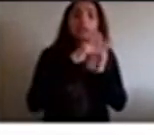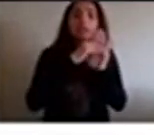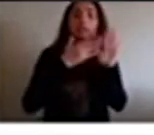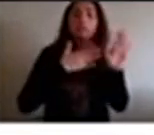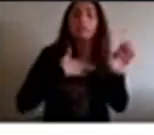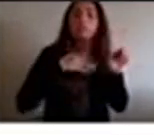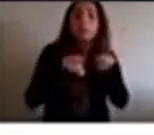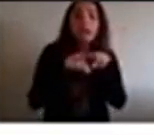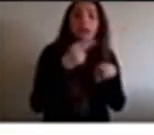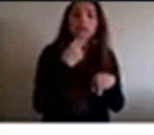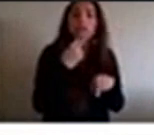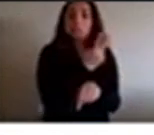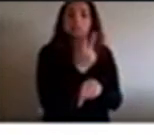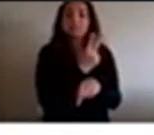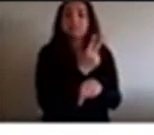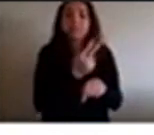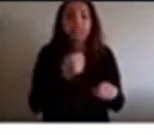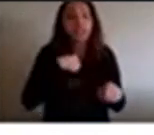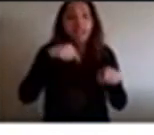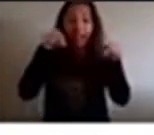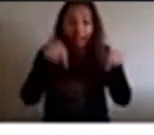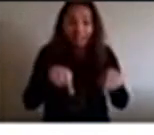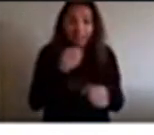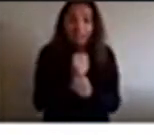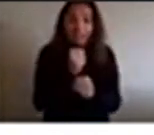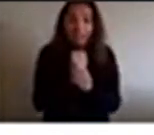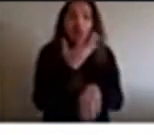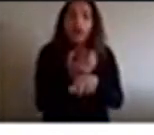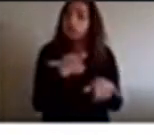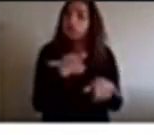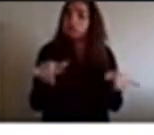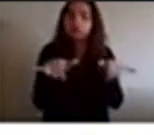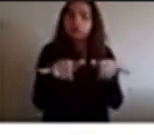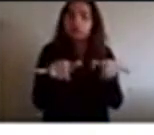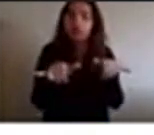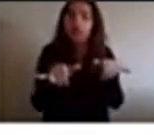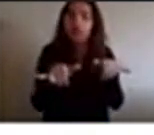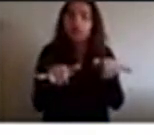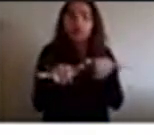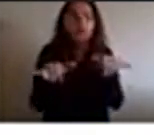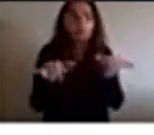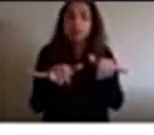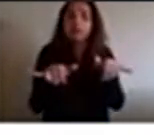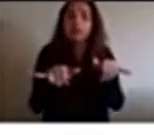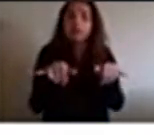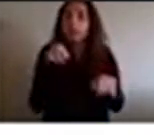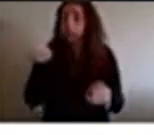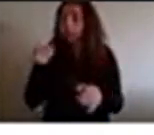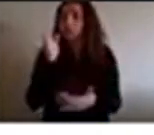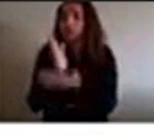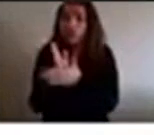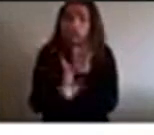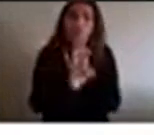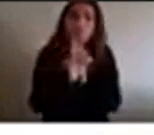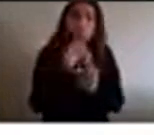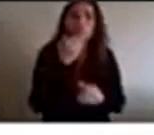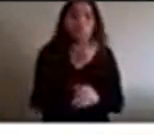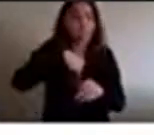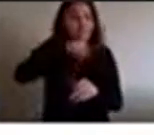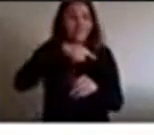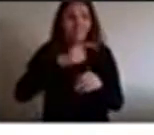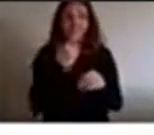tenemos igualdad de condiciones y pues todos tenemos que desarrollarnos, ellos también necesitan el apoyo,